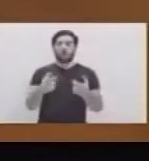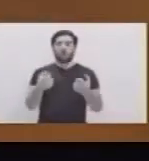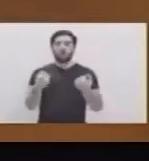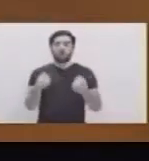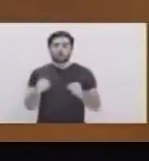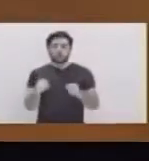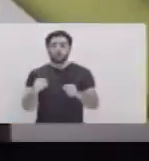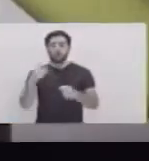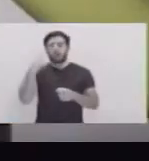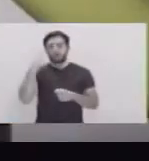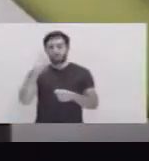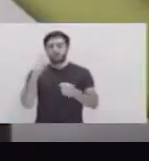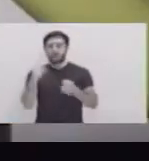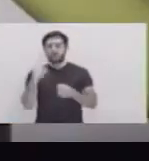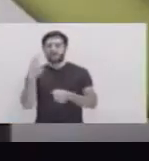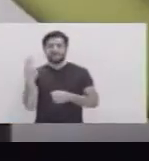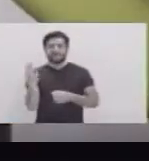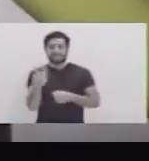3.5,